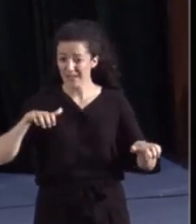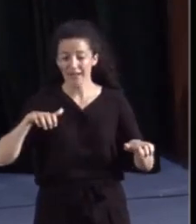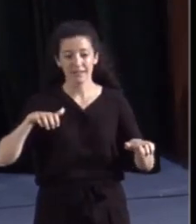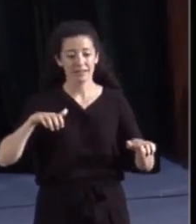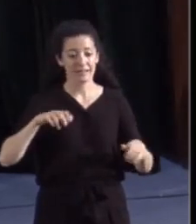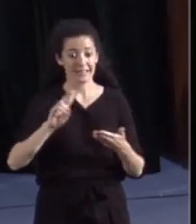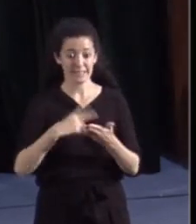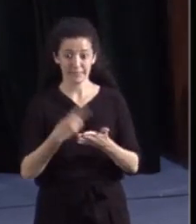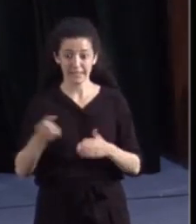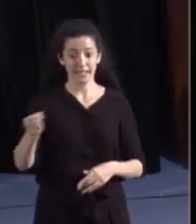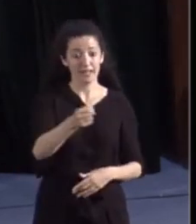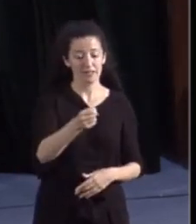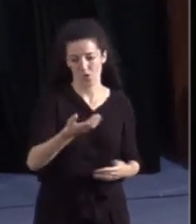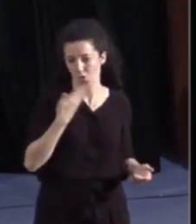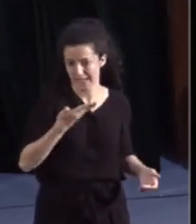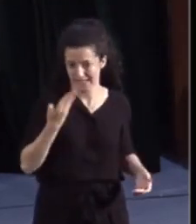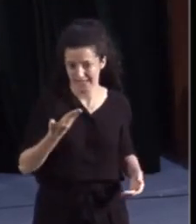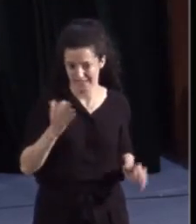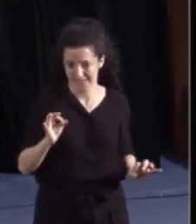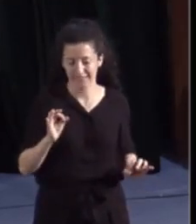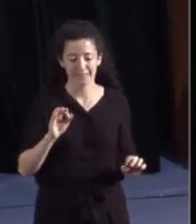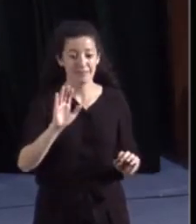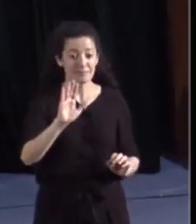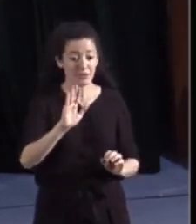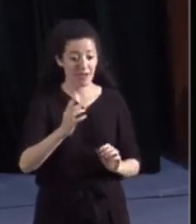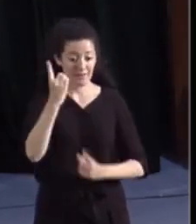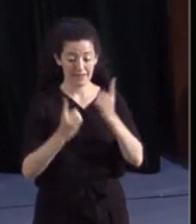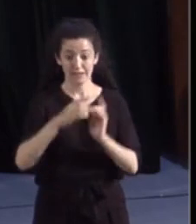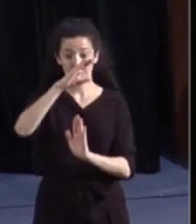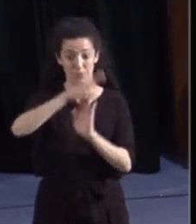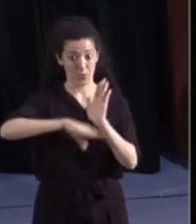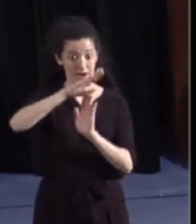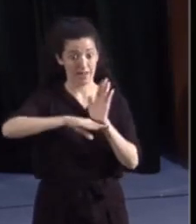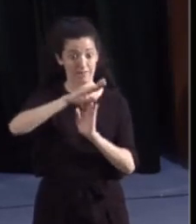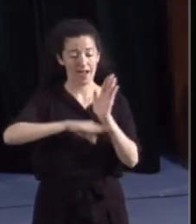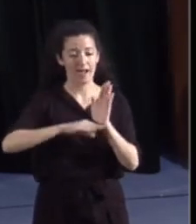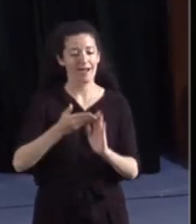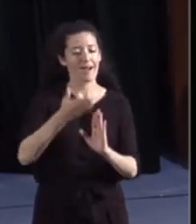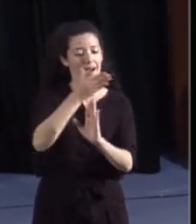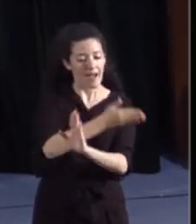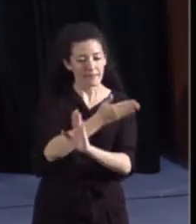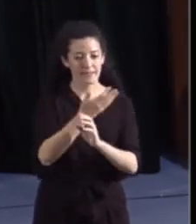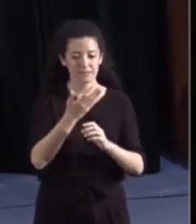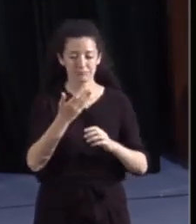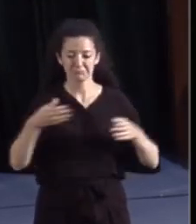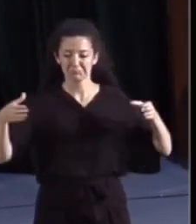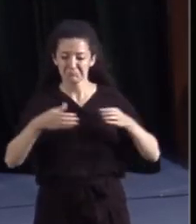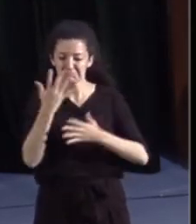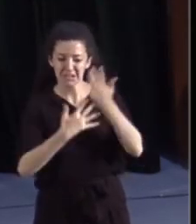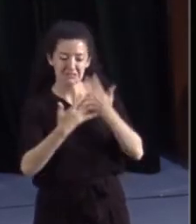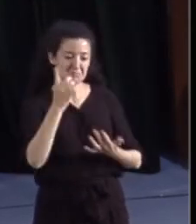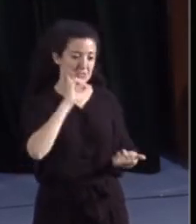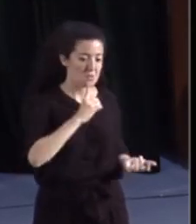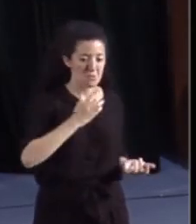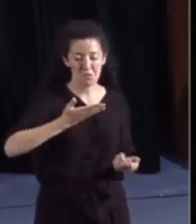oyentes, pero los programas traducidos muchas veces se traducen con equipos mixtos, oyentes sordos, y muchas